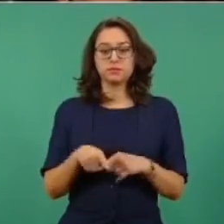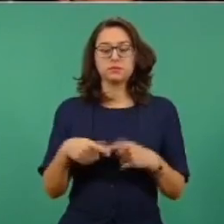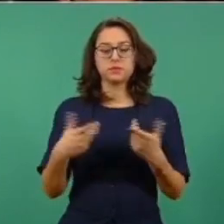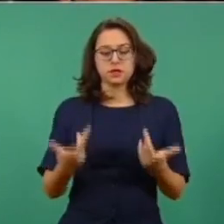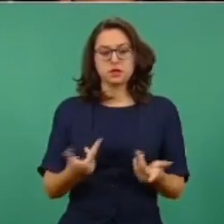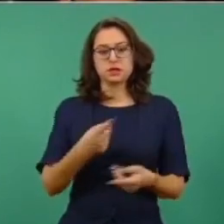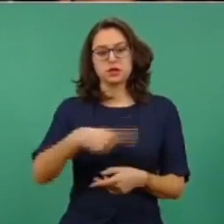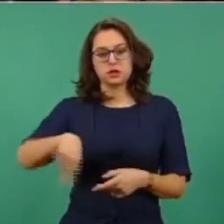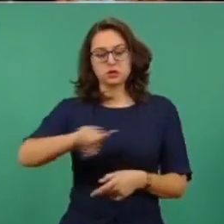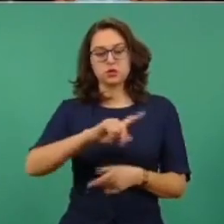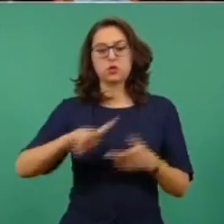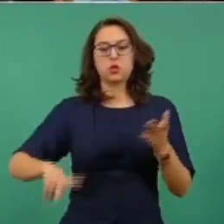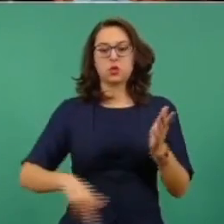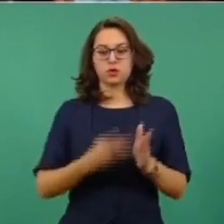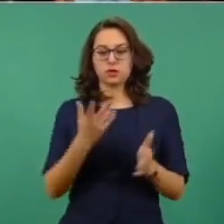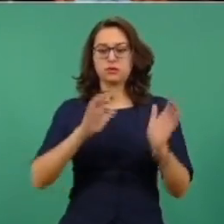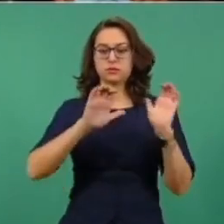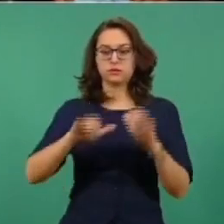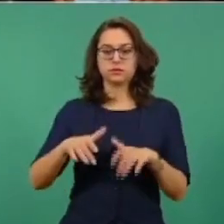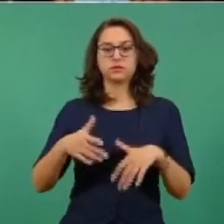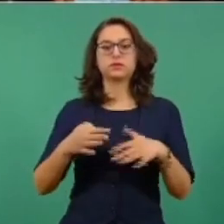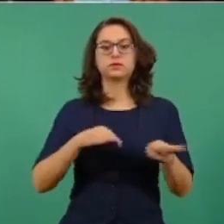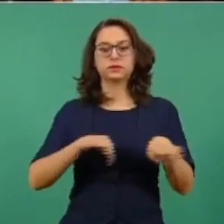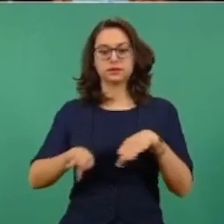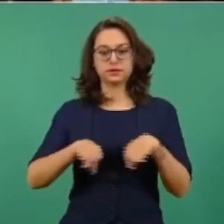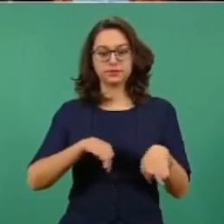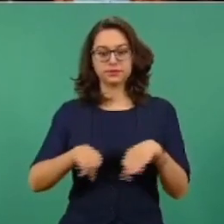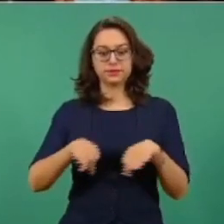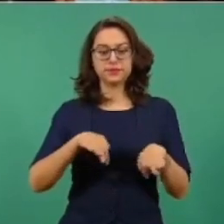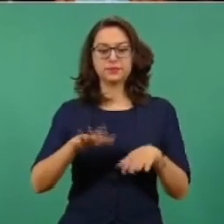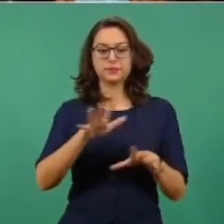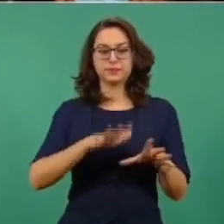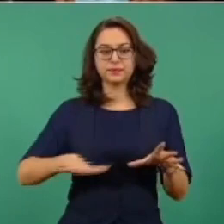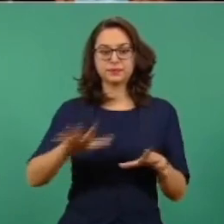fuente de trabajo en la zona portuaria de Veracruz.